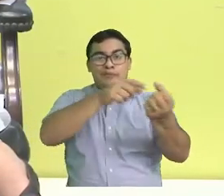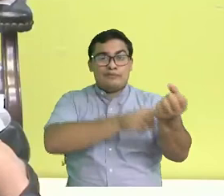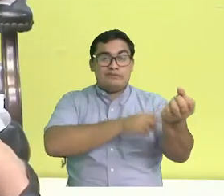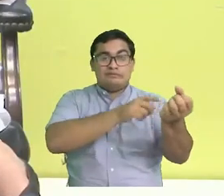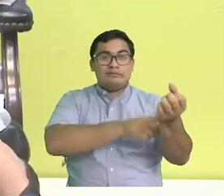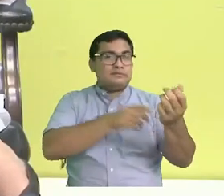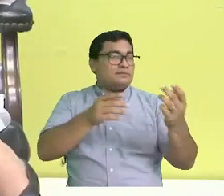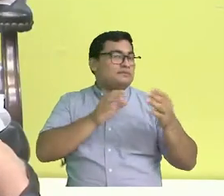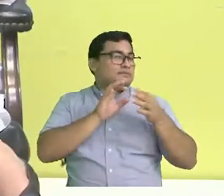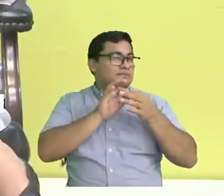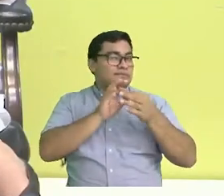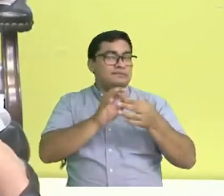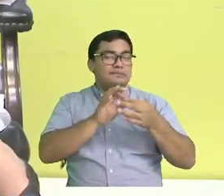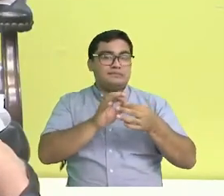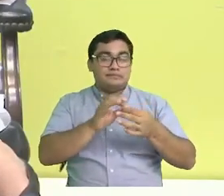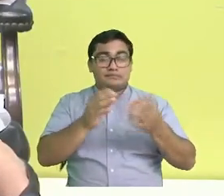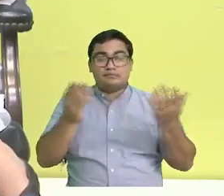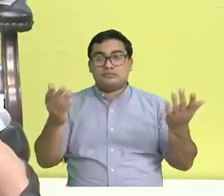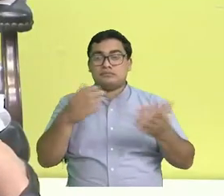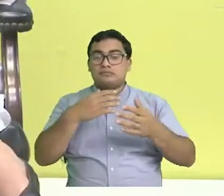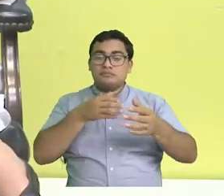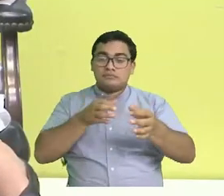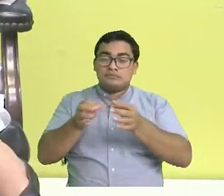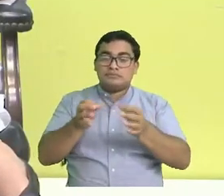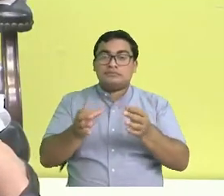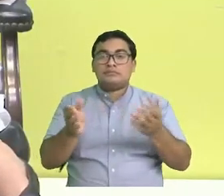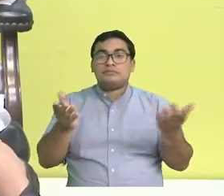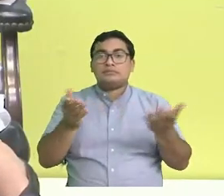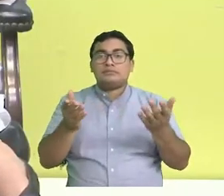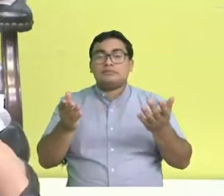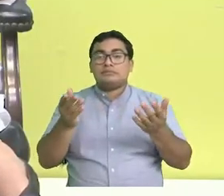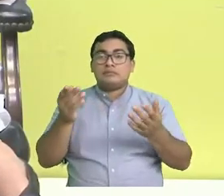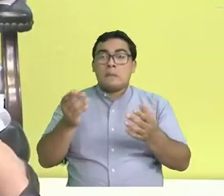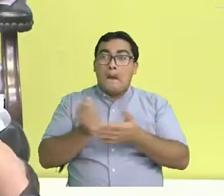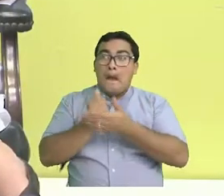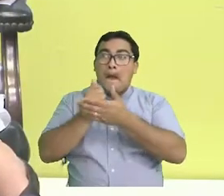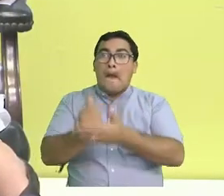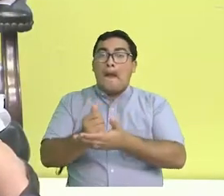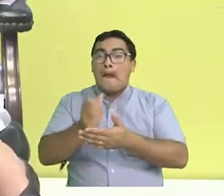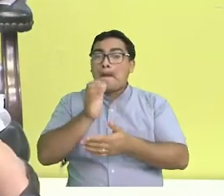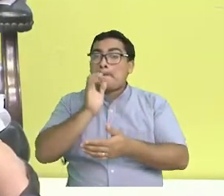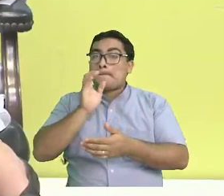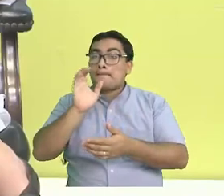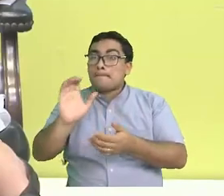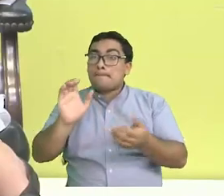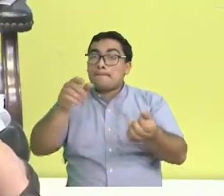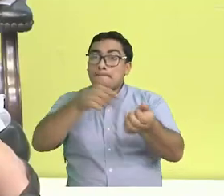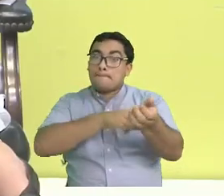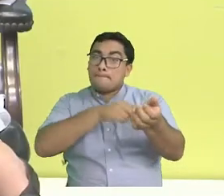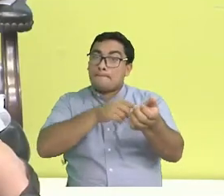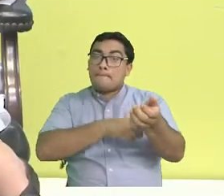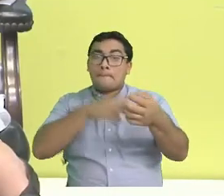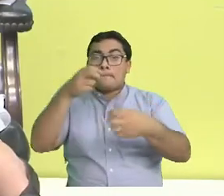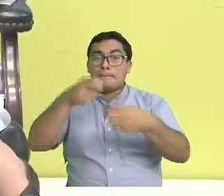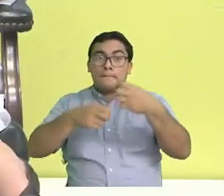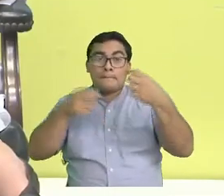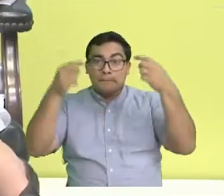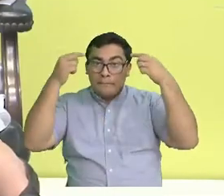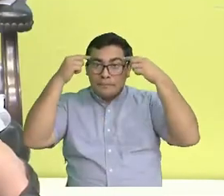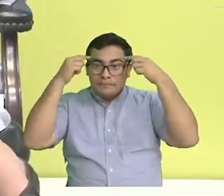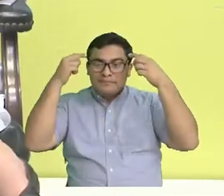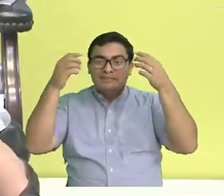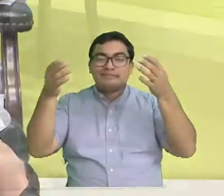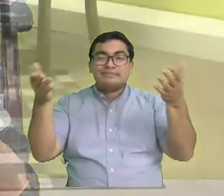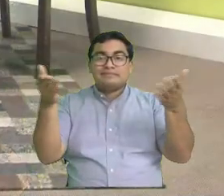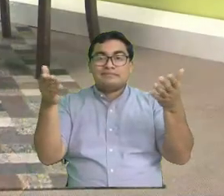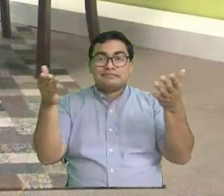lleva, ¿verdad? Y los hermanos, desde que uno les explica que tienen que ayudarle a sus hermanos, que sus hermanos son diferentes a ellos porque tienen problemas para concentrarse. Hay que comunicarlos.